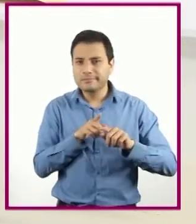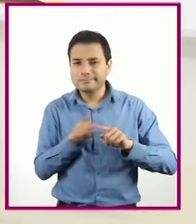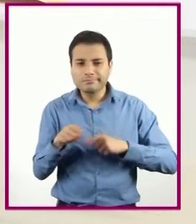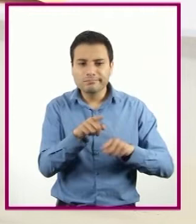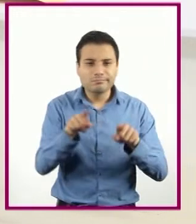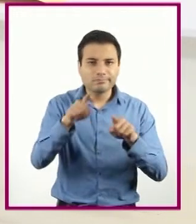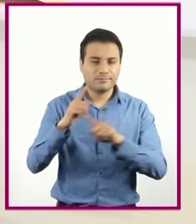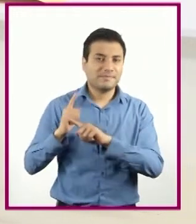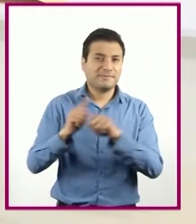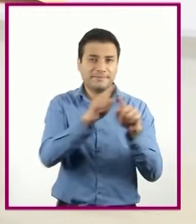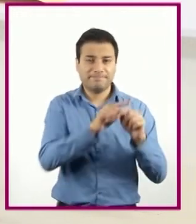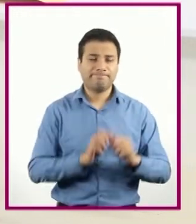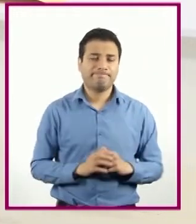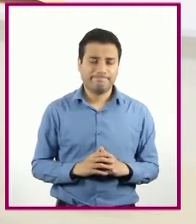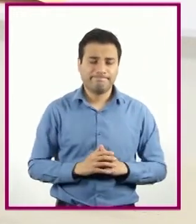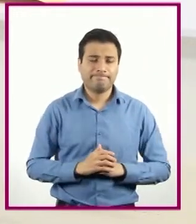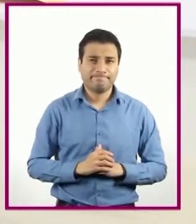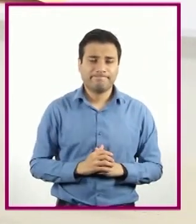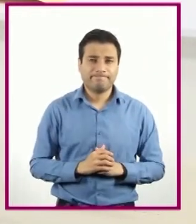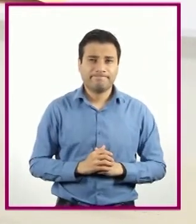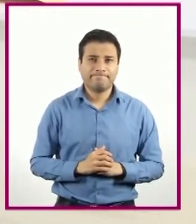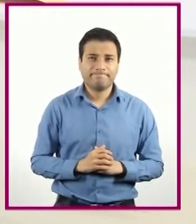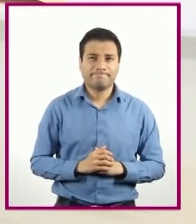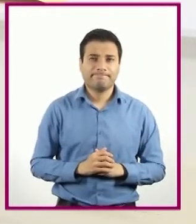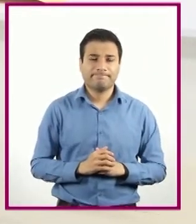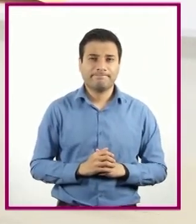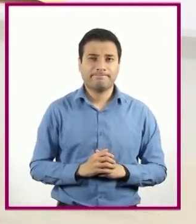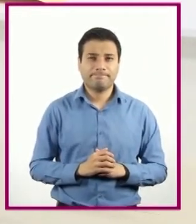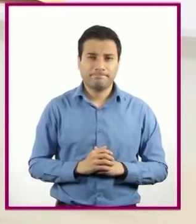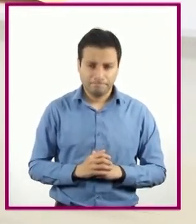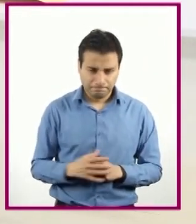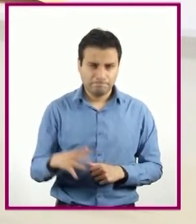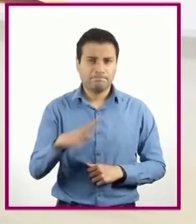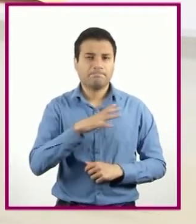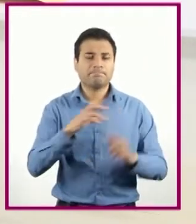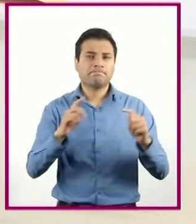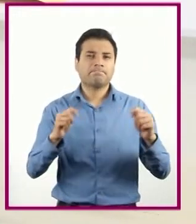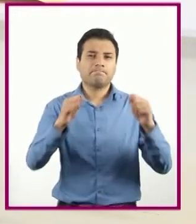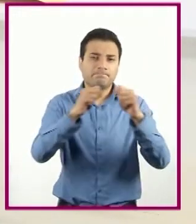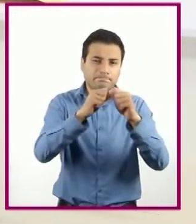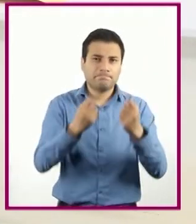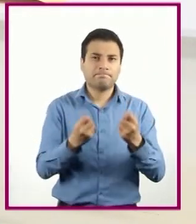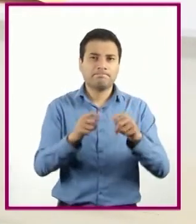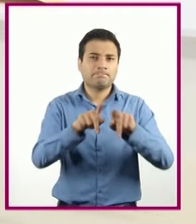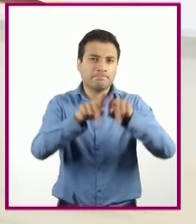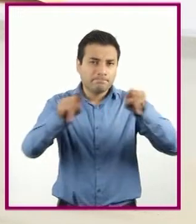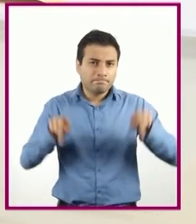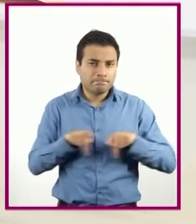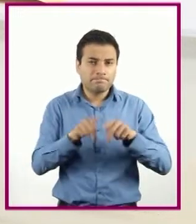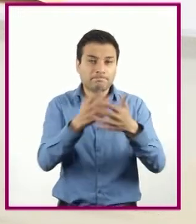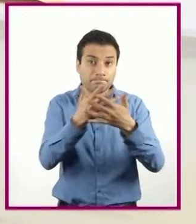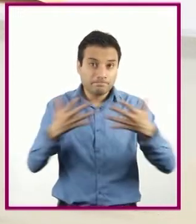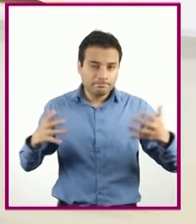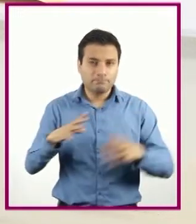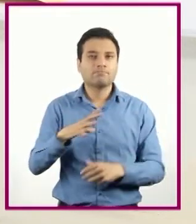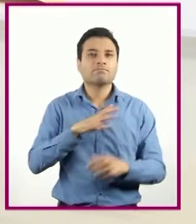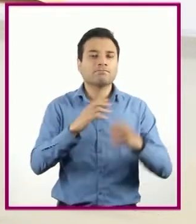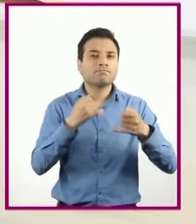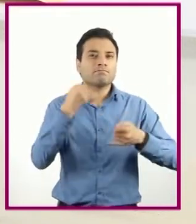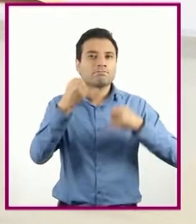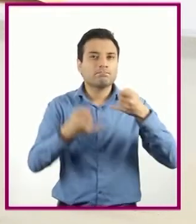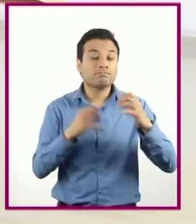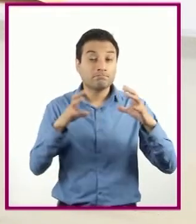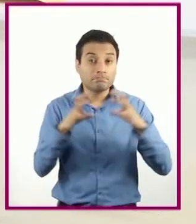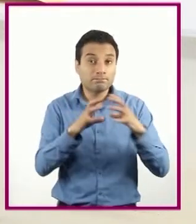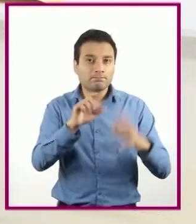el movimiento de las personas. Además de los templos y grandes patios, contaba con 24 juegos de pelota de tamaño